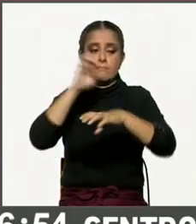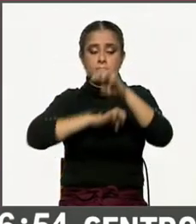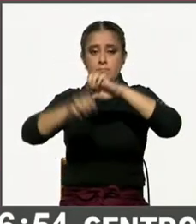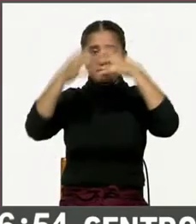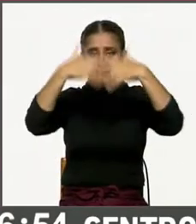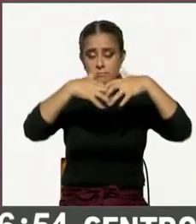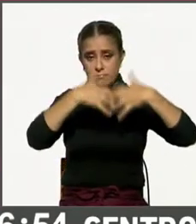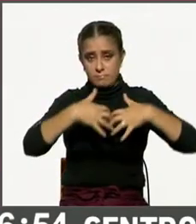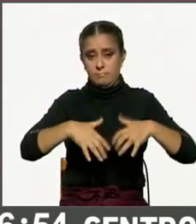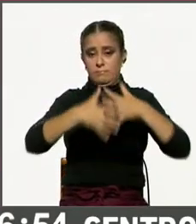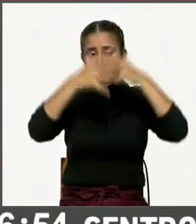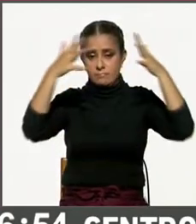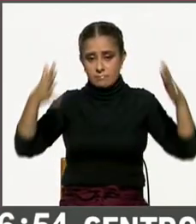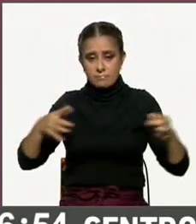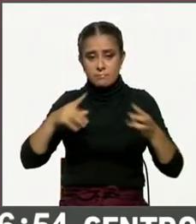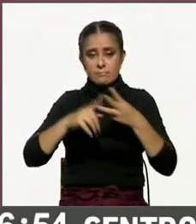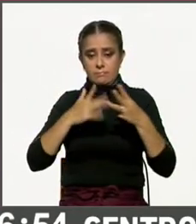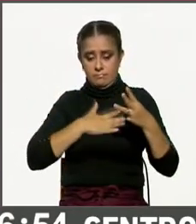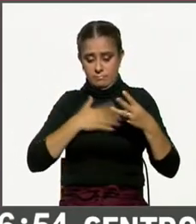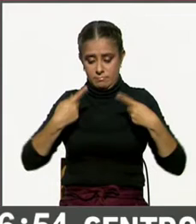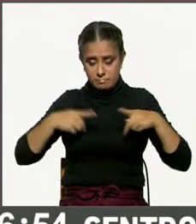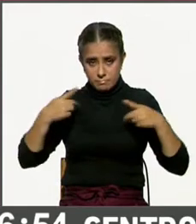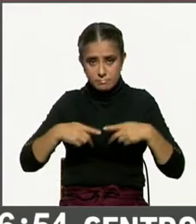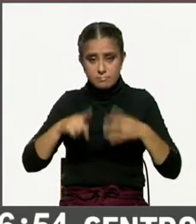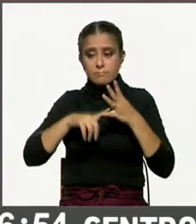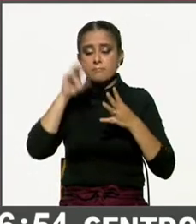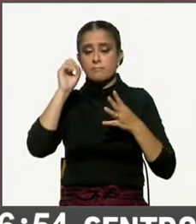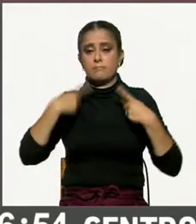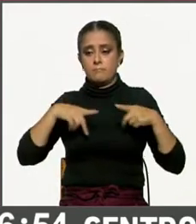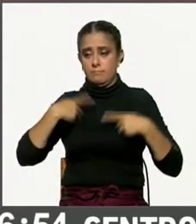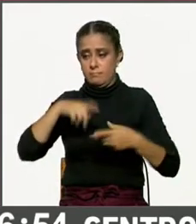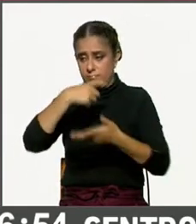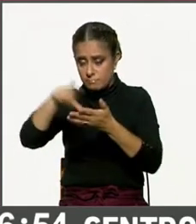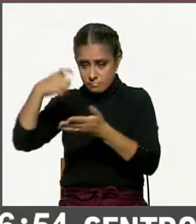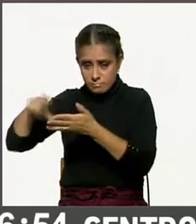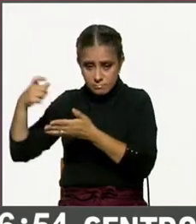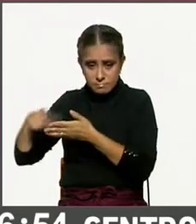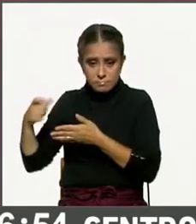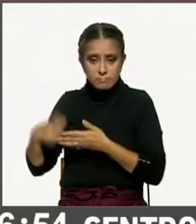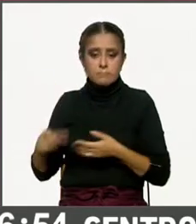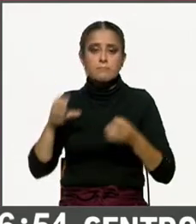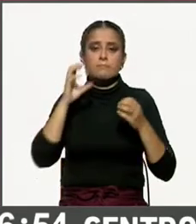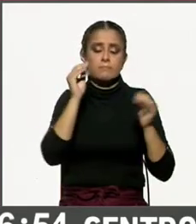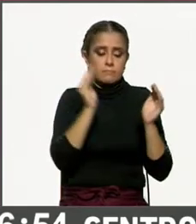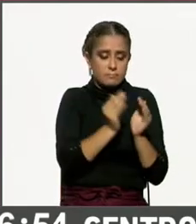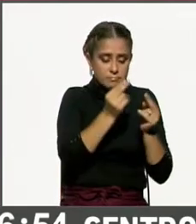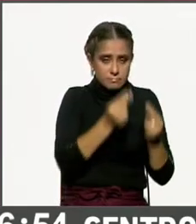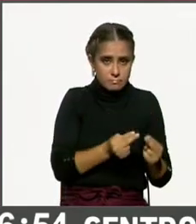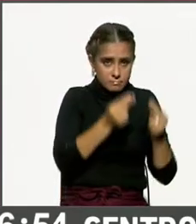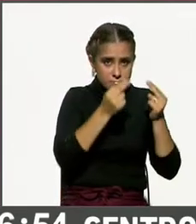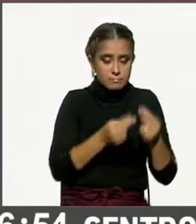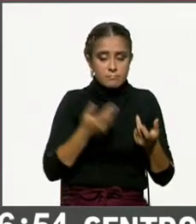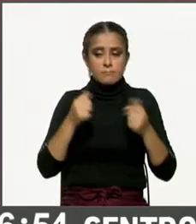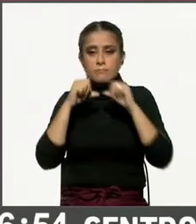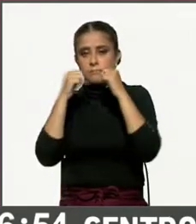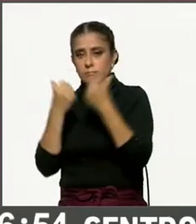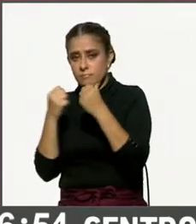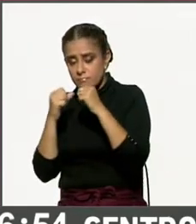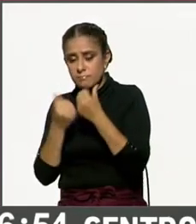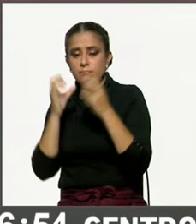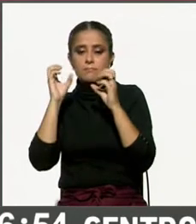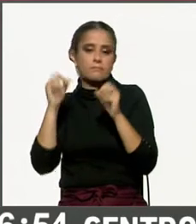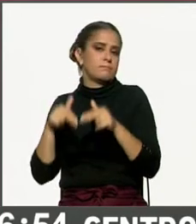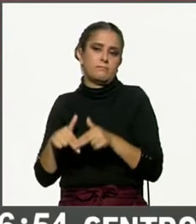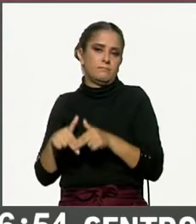como persona, o se presenta también como consumidores en el estudio, pequeños negocios, ONGs o ninguna de las anteriores.